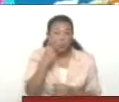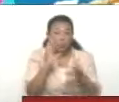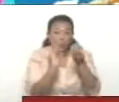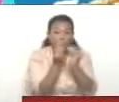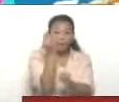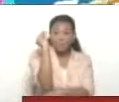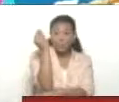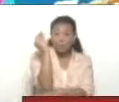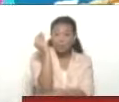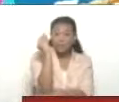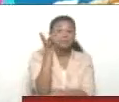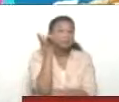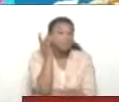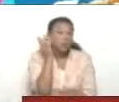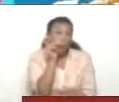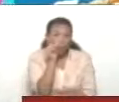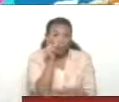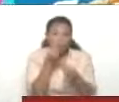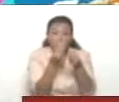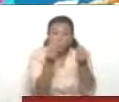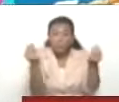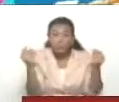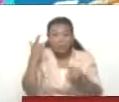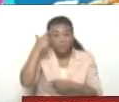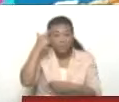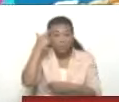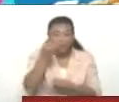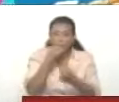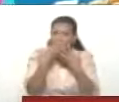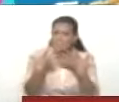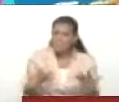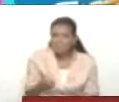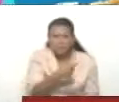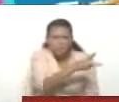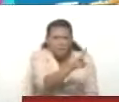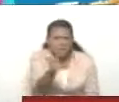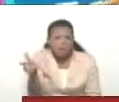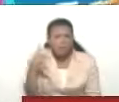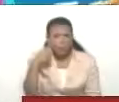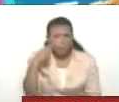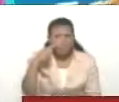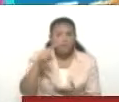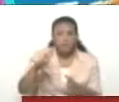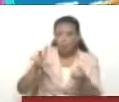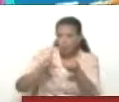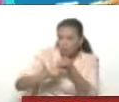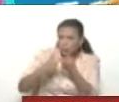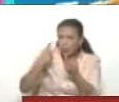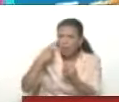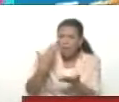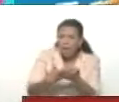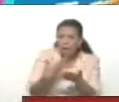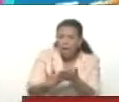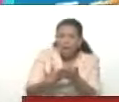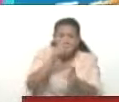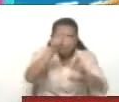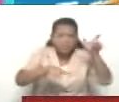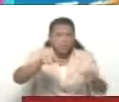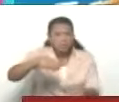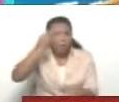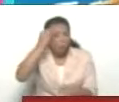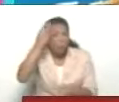muñequero y muñequeras, pero por montones, hermosas. Silita y yo vimos hermosos testimonios